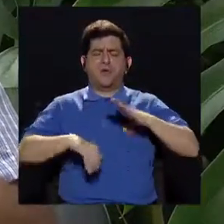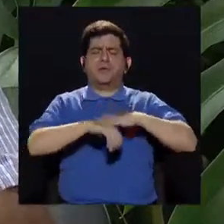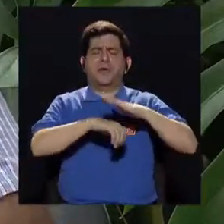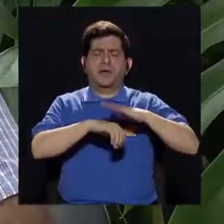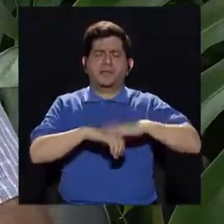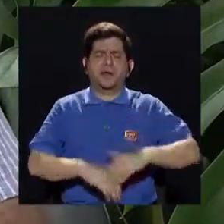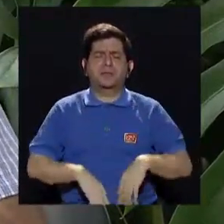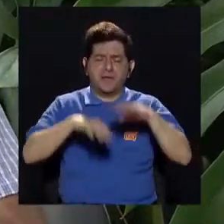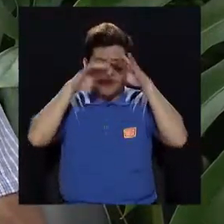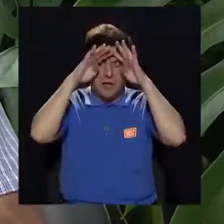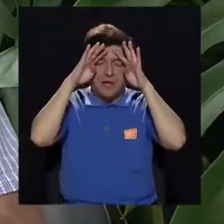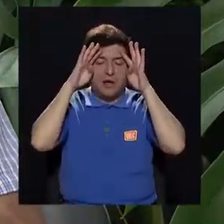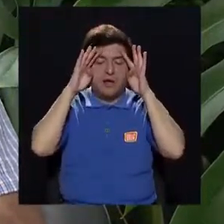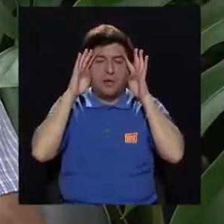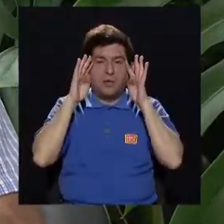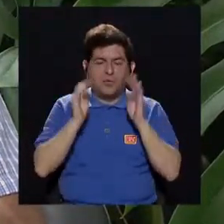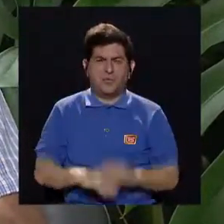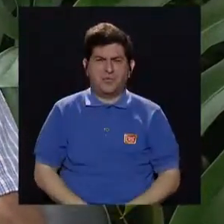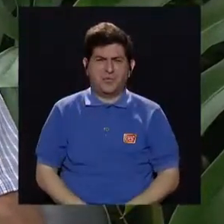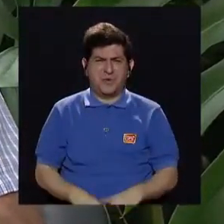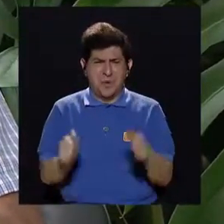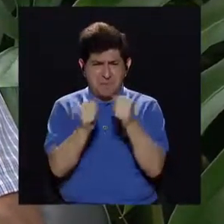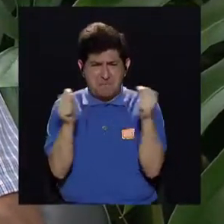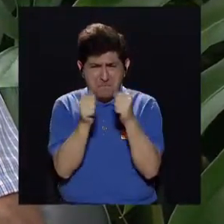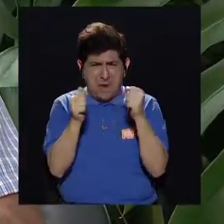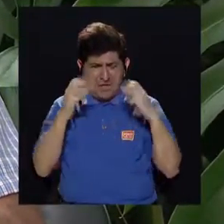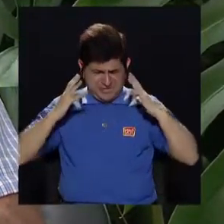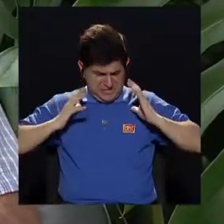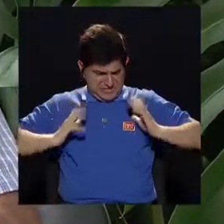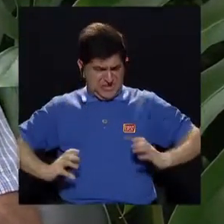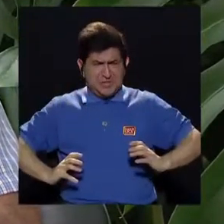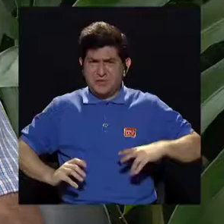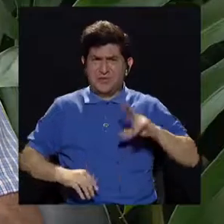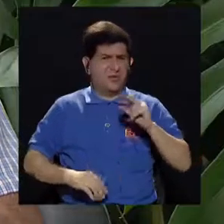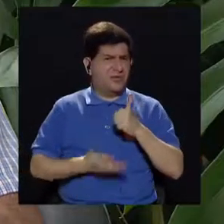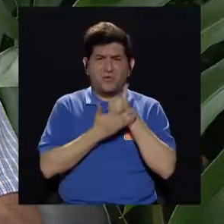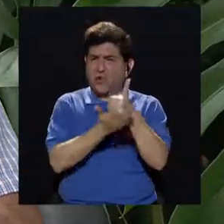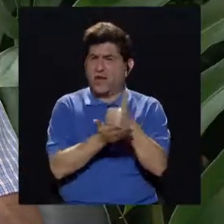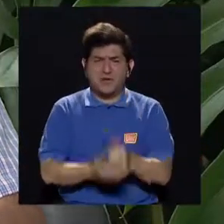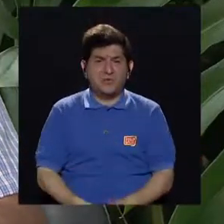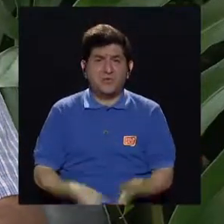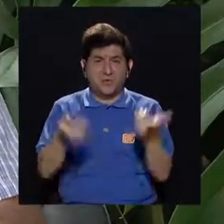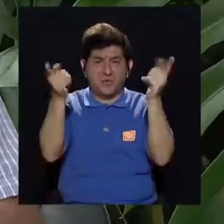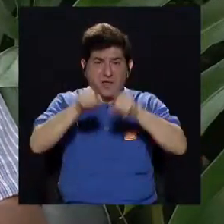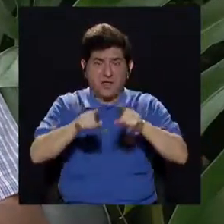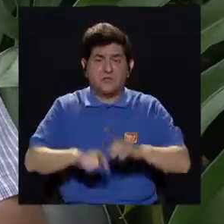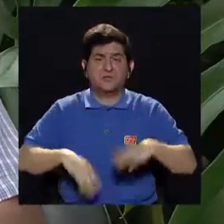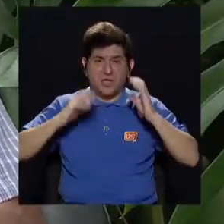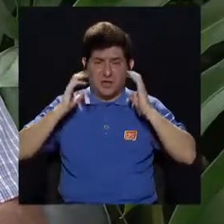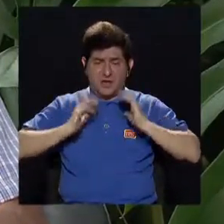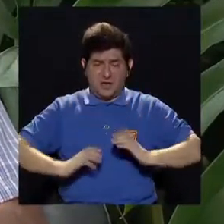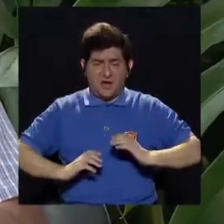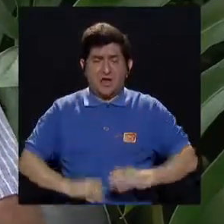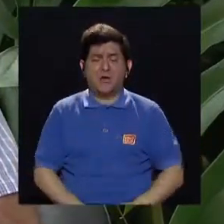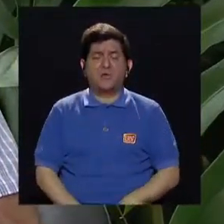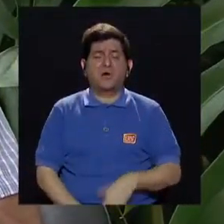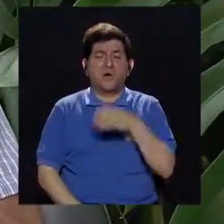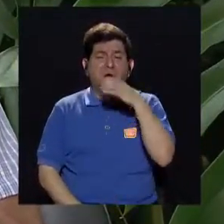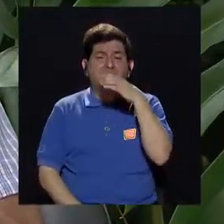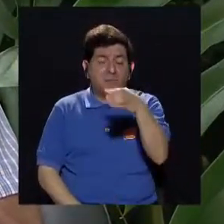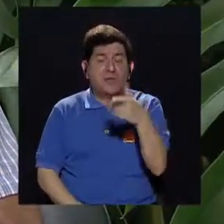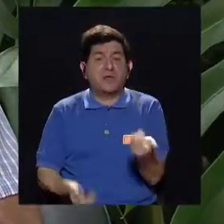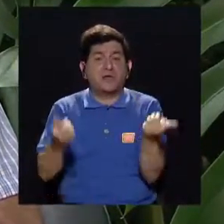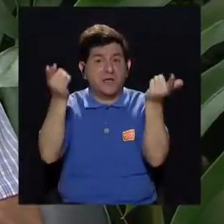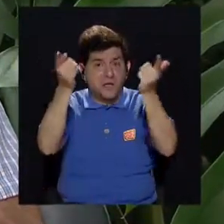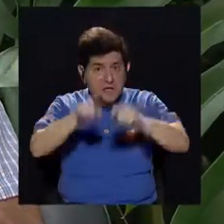permita la transpiración. Ponerse bolsas plásticas para correr no permite la transpiración y lo que va a ocurrir es que el cuerpo se calienta. Y cuando un